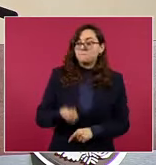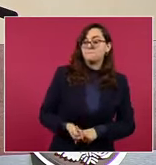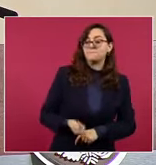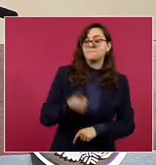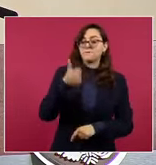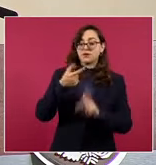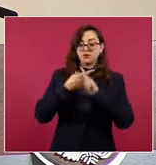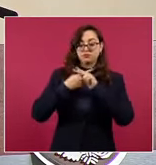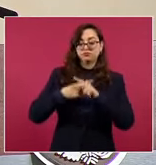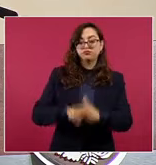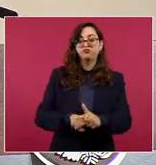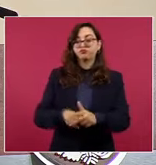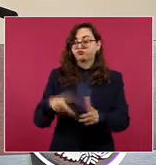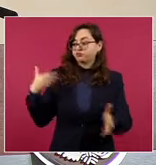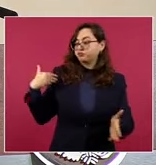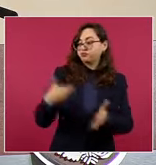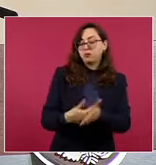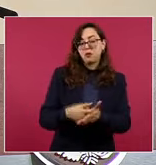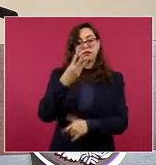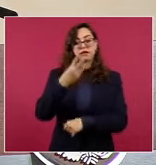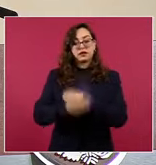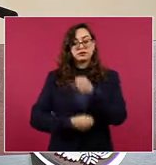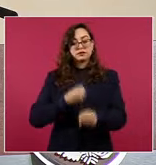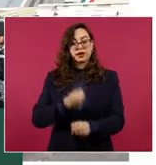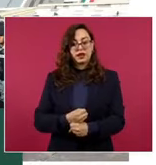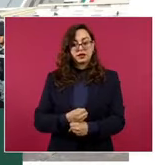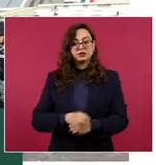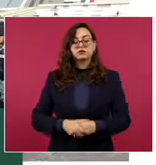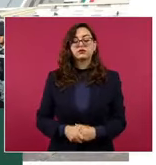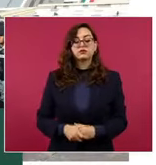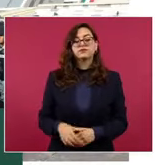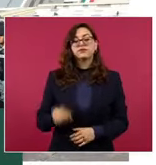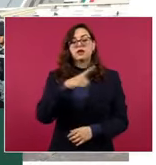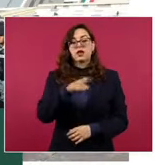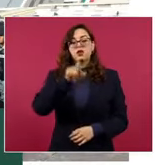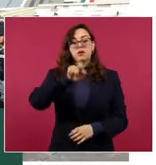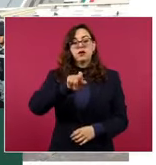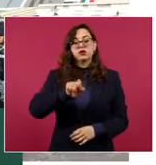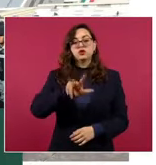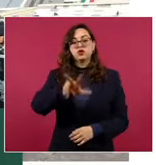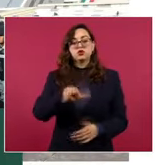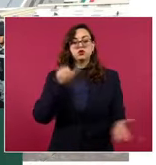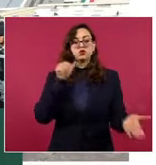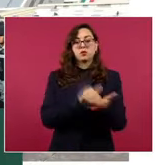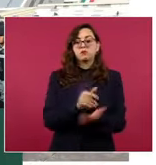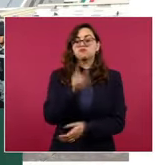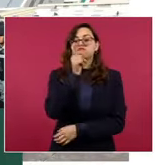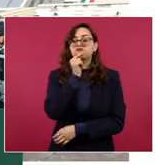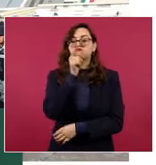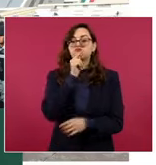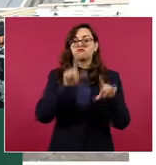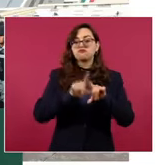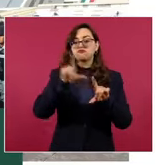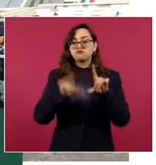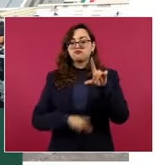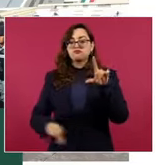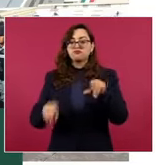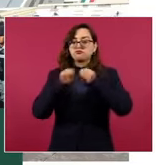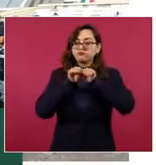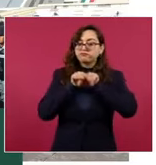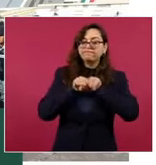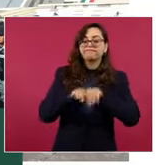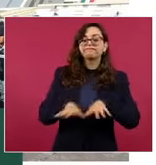en 3 años. Con más de 128 mil elementos, la Guardia Nacional opera desplegada en todo el territorio,